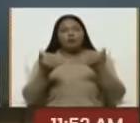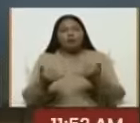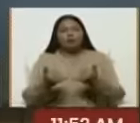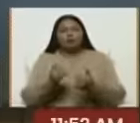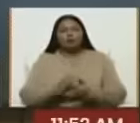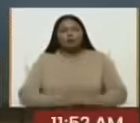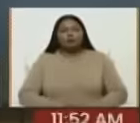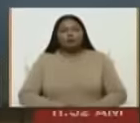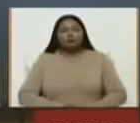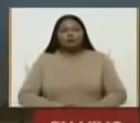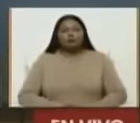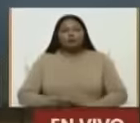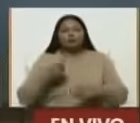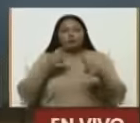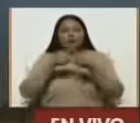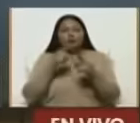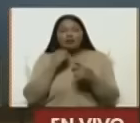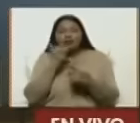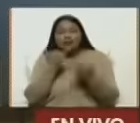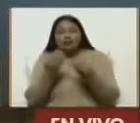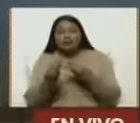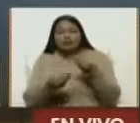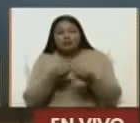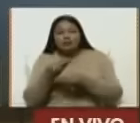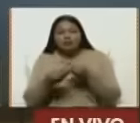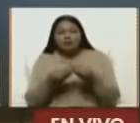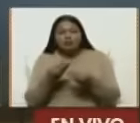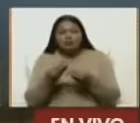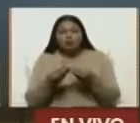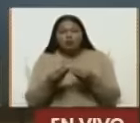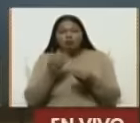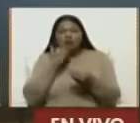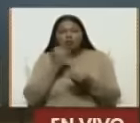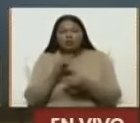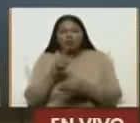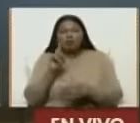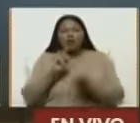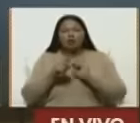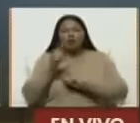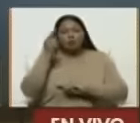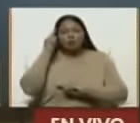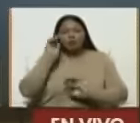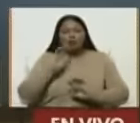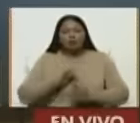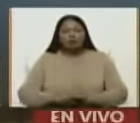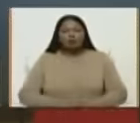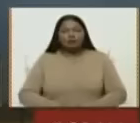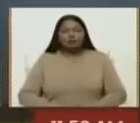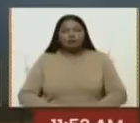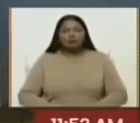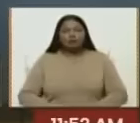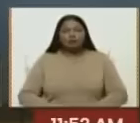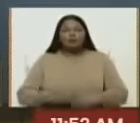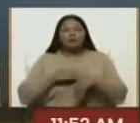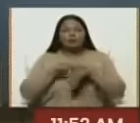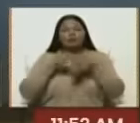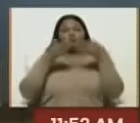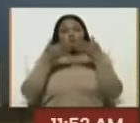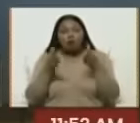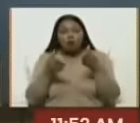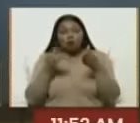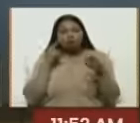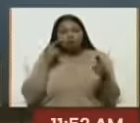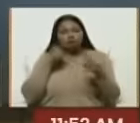a referir a un hecho reciente ocurrido hace unos días y que el Ministerio Público ha tenido